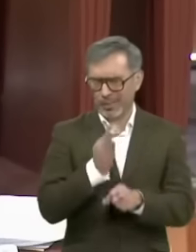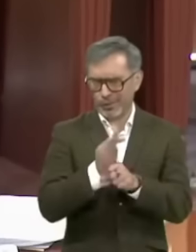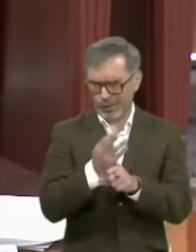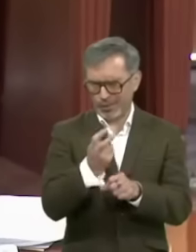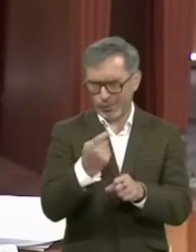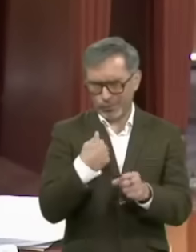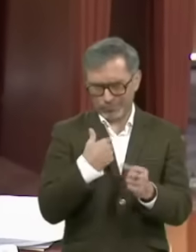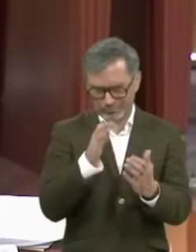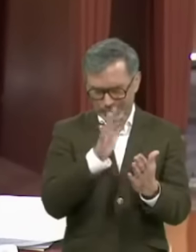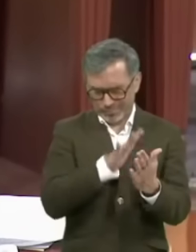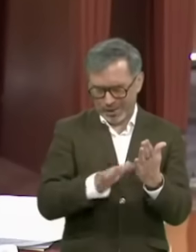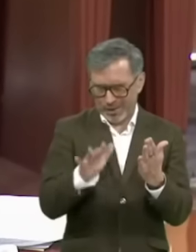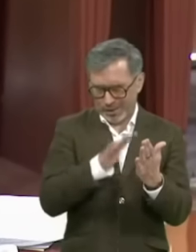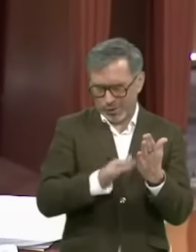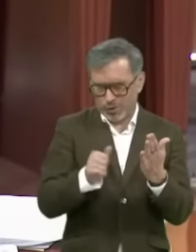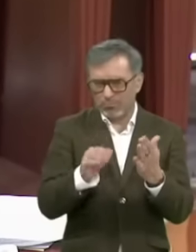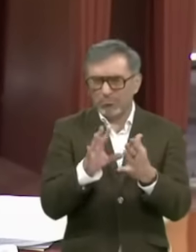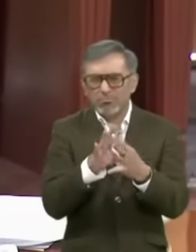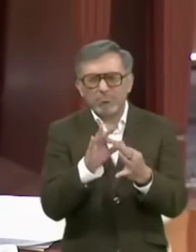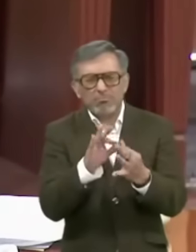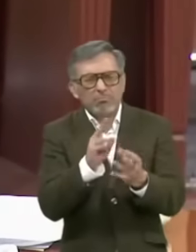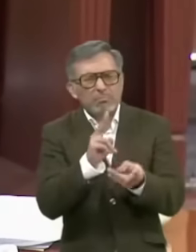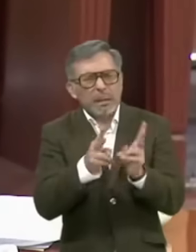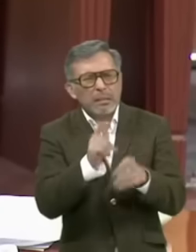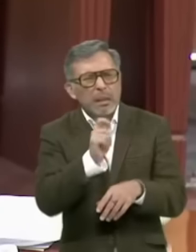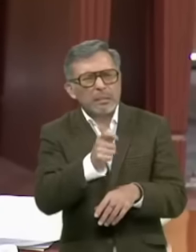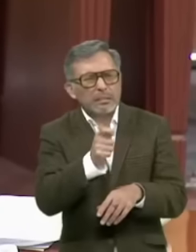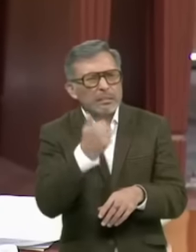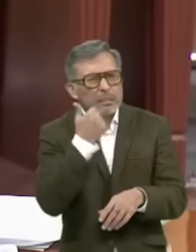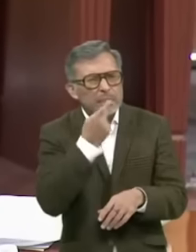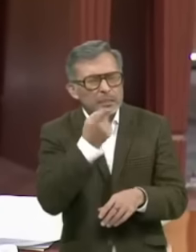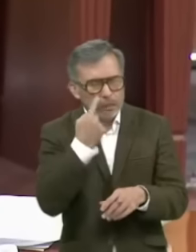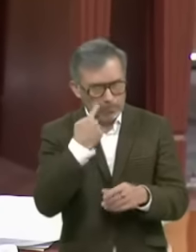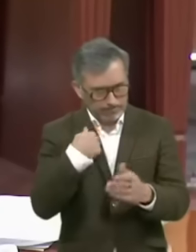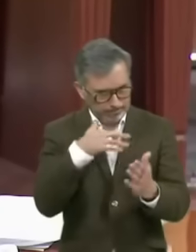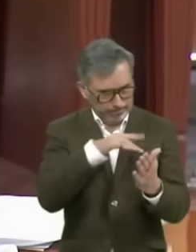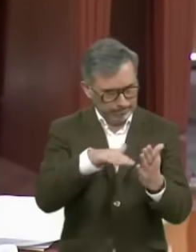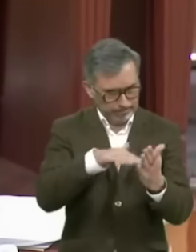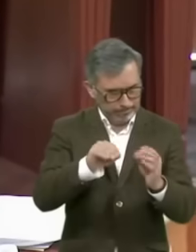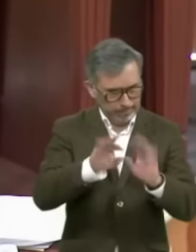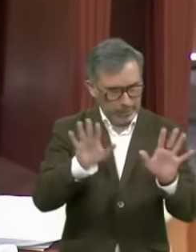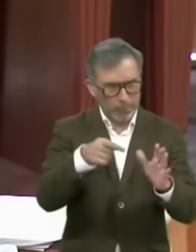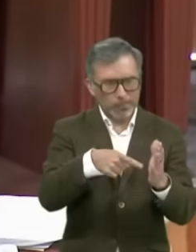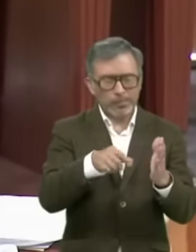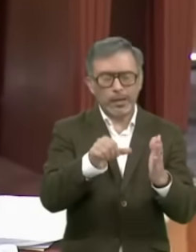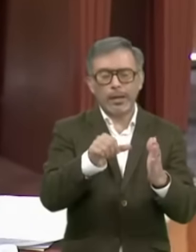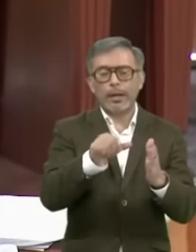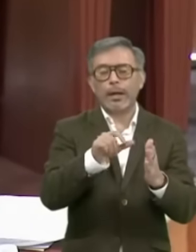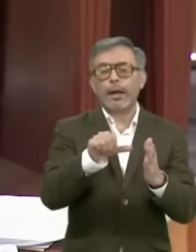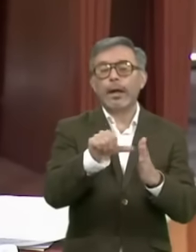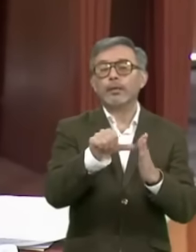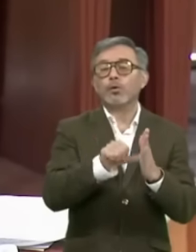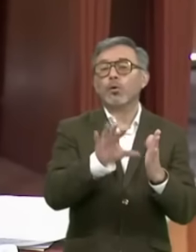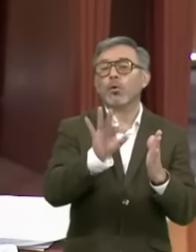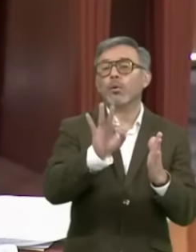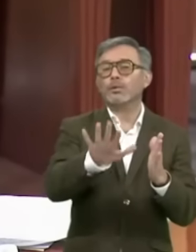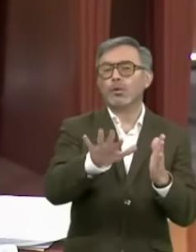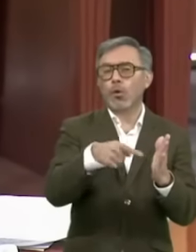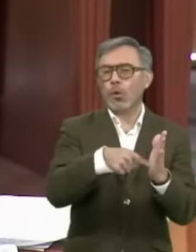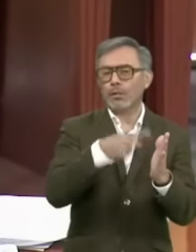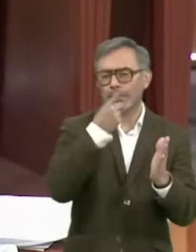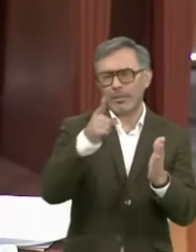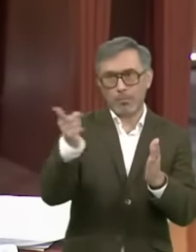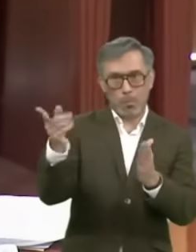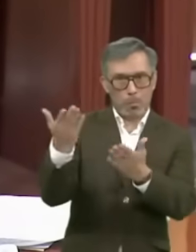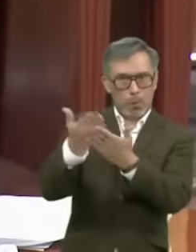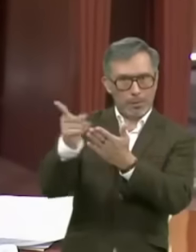claro de lo que estamos hablando, las dos reformas. El artículo 45 dice tal cual, la que está, bueno, la